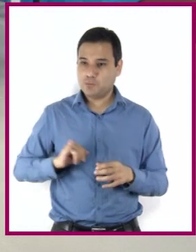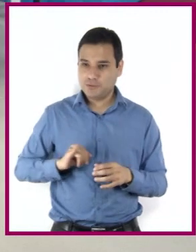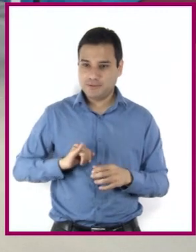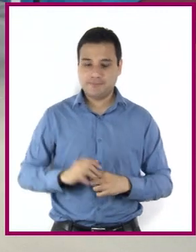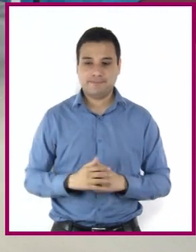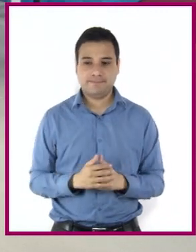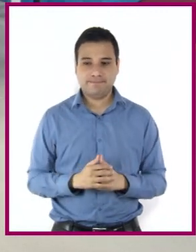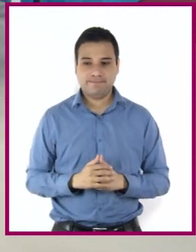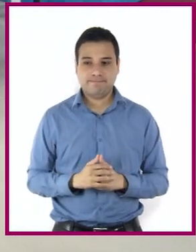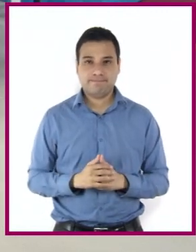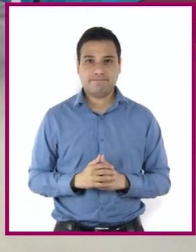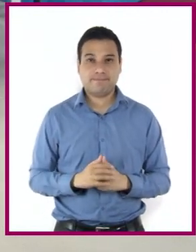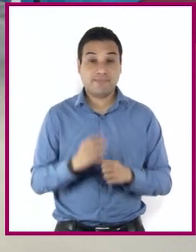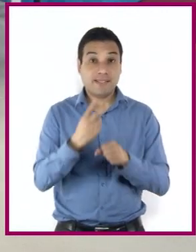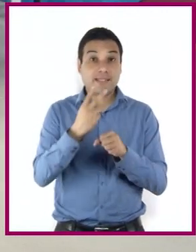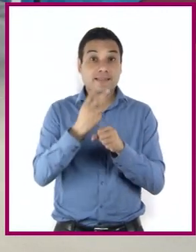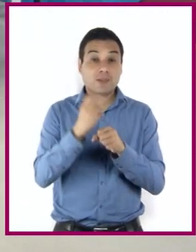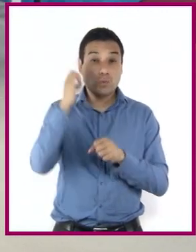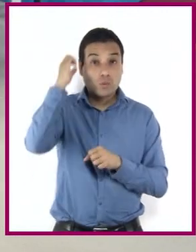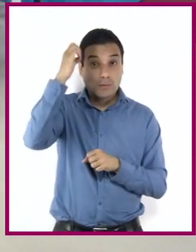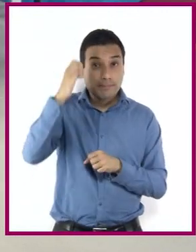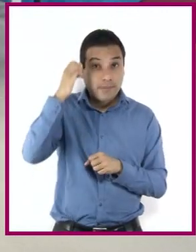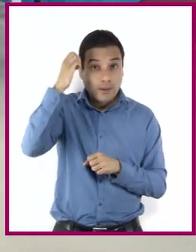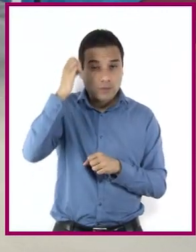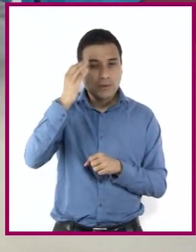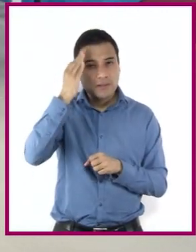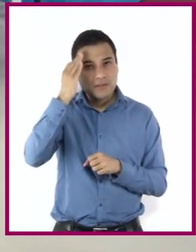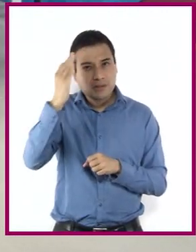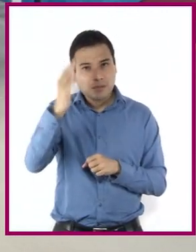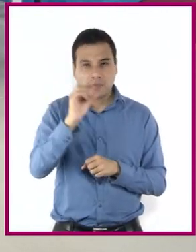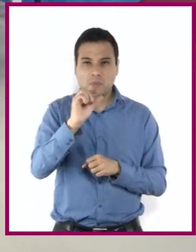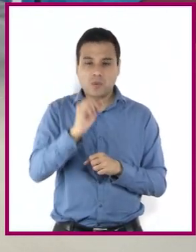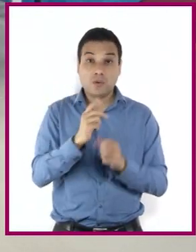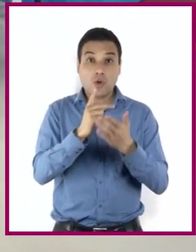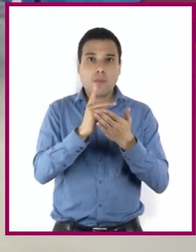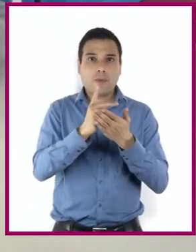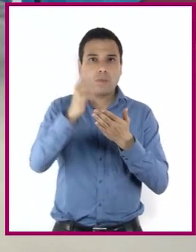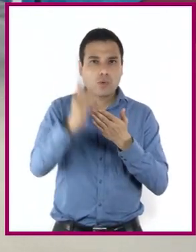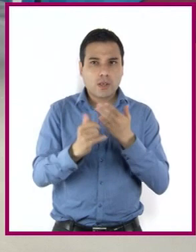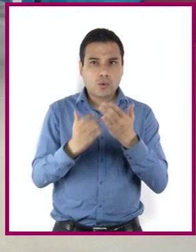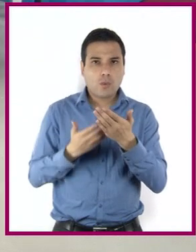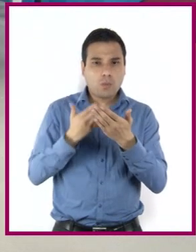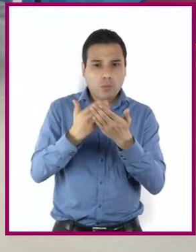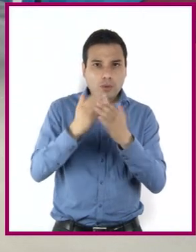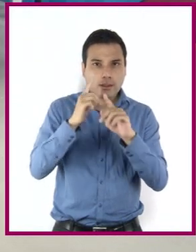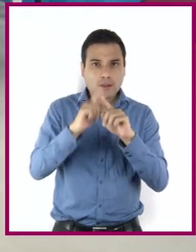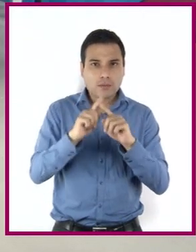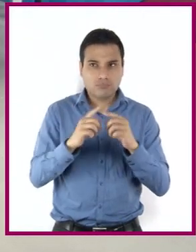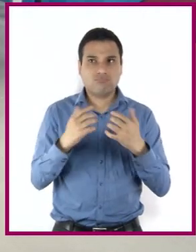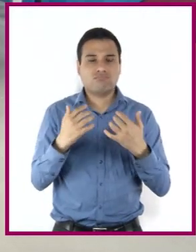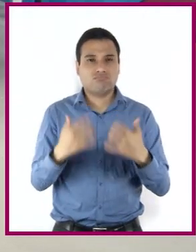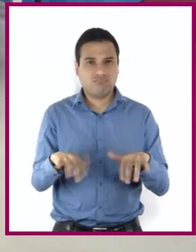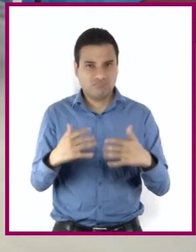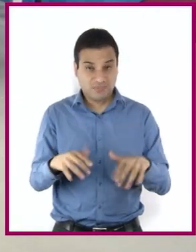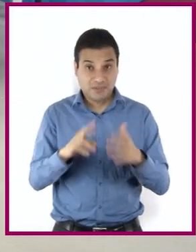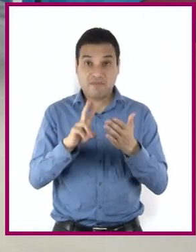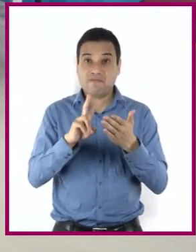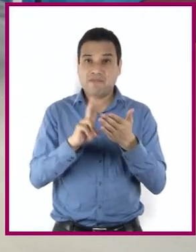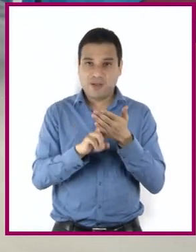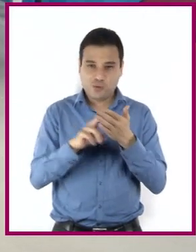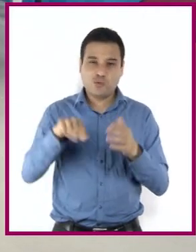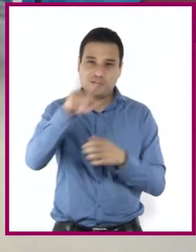interesante. Aunque el Segundo Imperio duró poco tiempo, sus propuestas y proyectos forman parte de nuestra historia y merecen ser conocidos